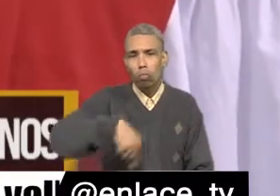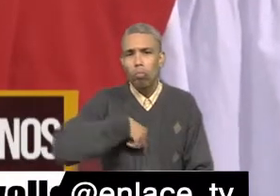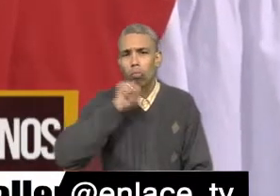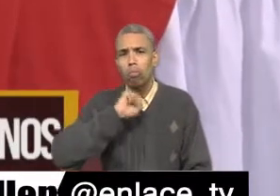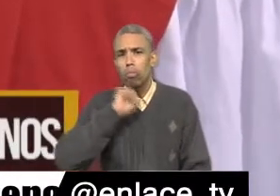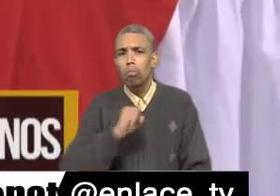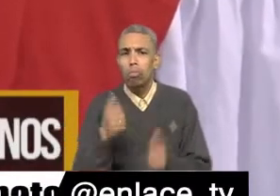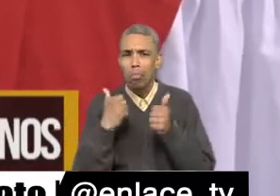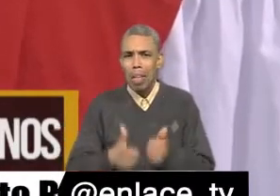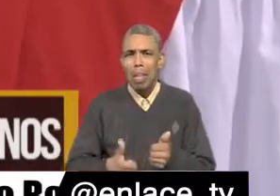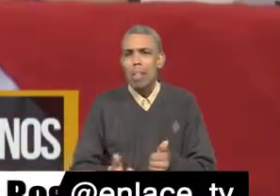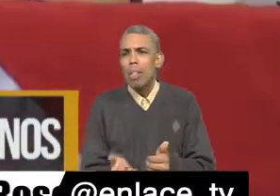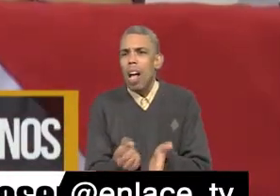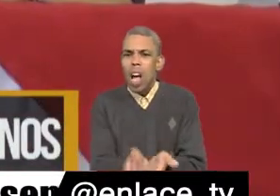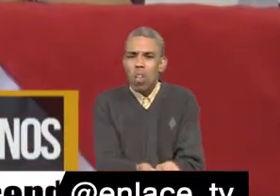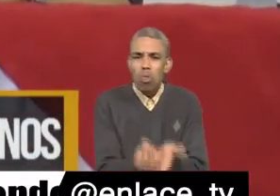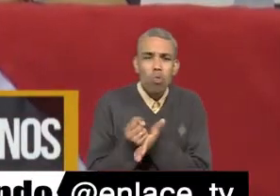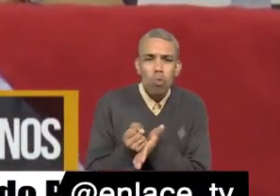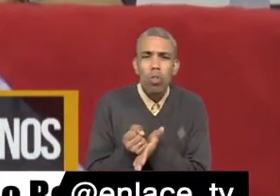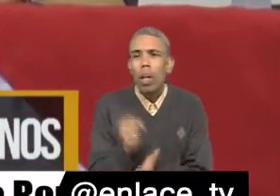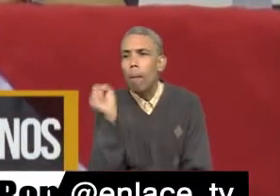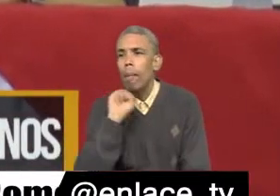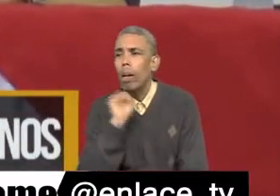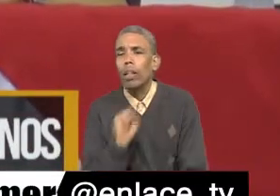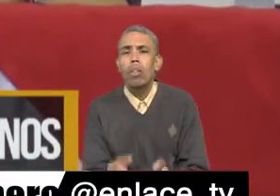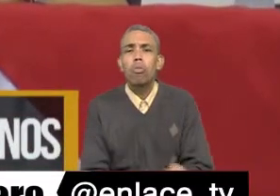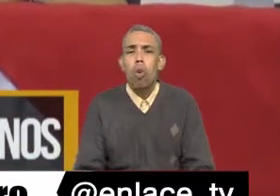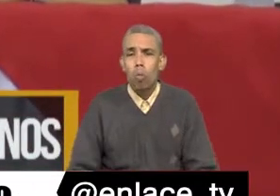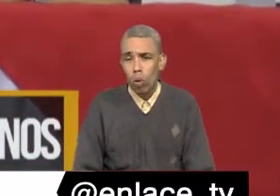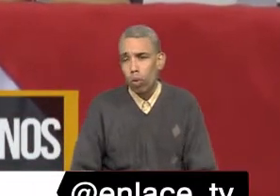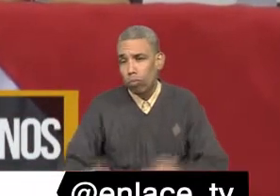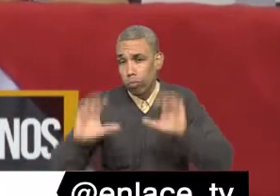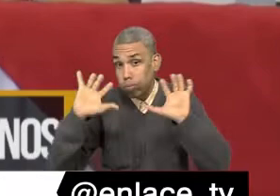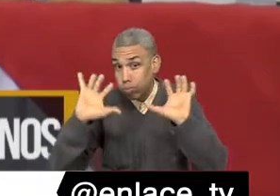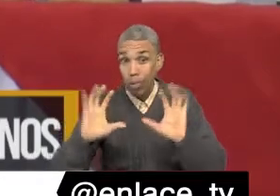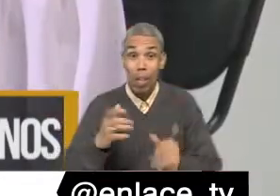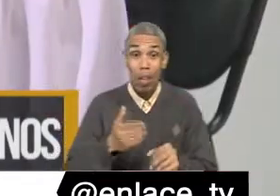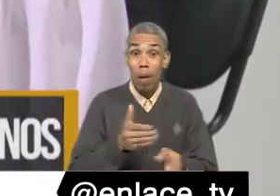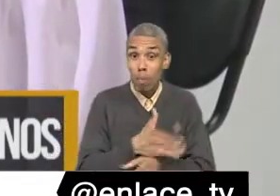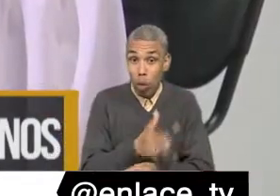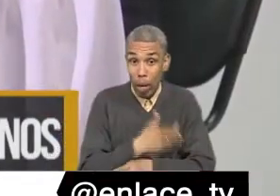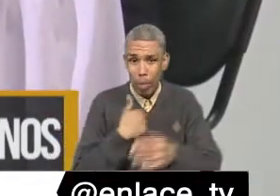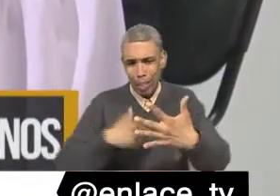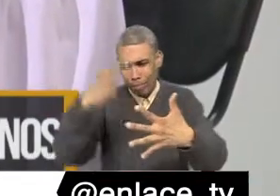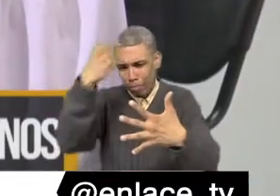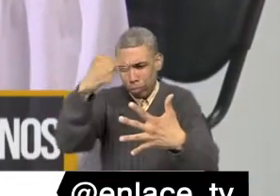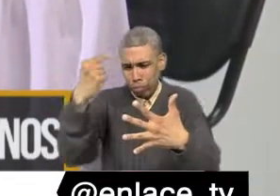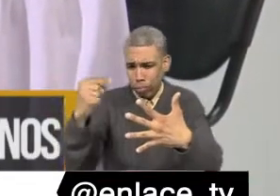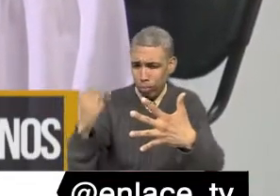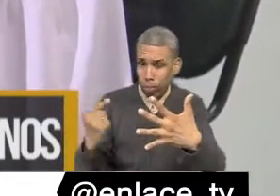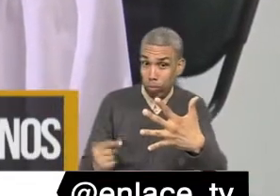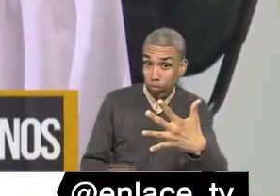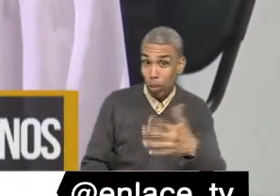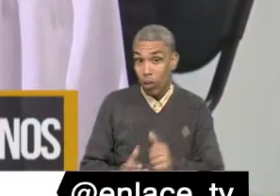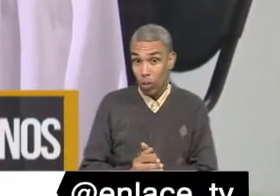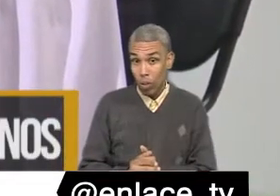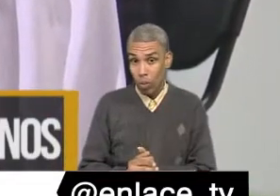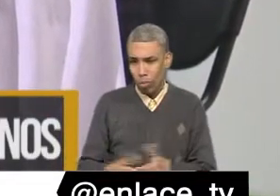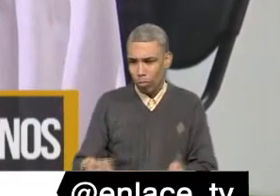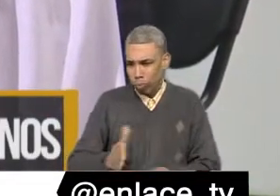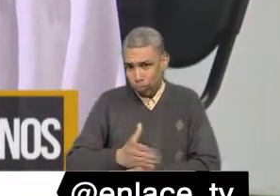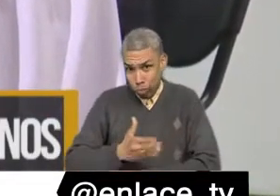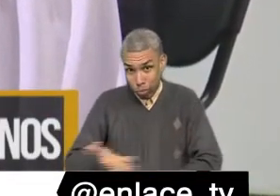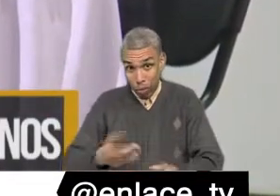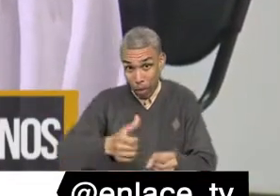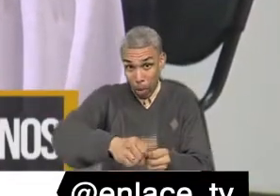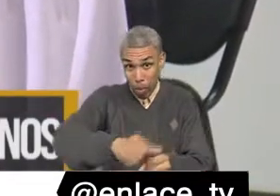un grito de auxilio por Barranca, por muchas dificultades, siendo nuestra capital petrolera, por su enorme refinería